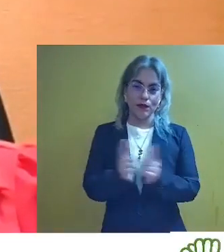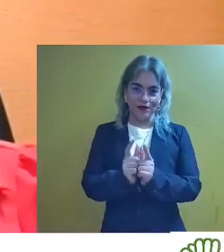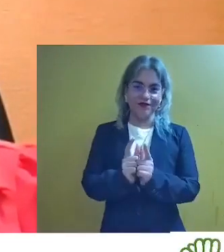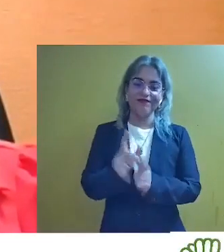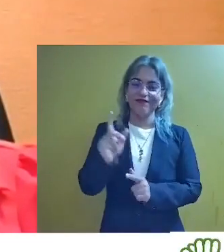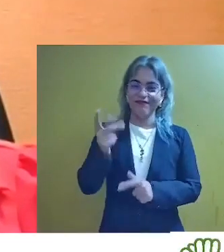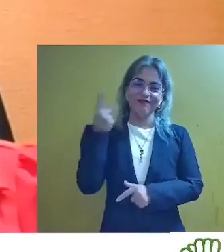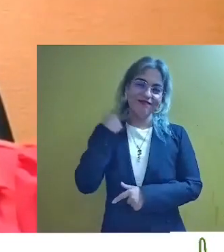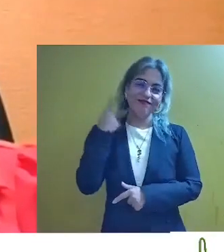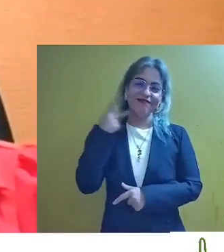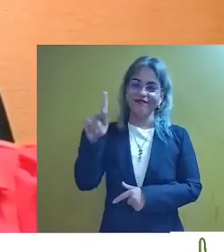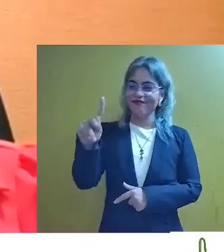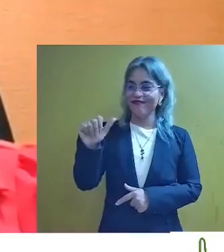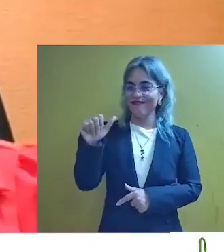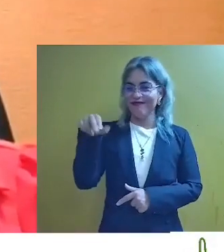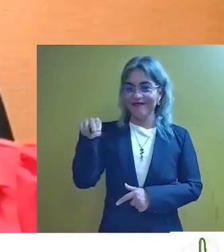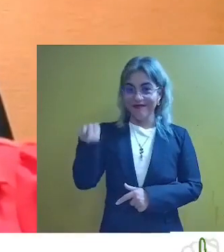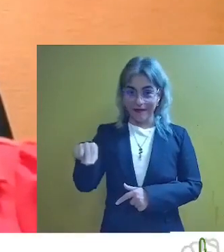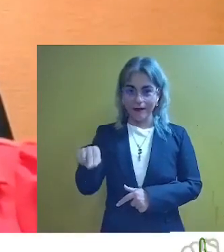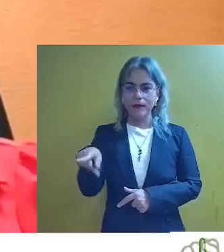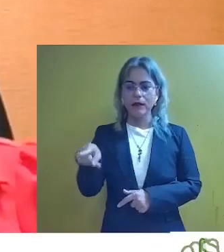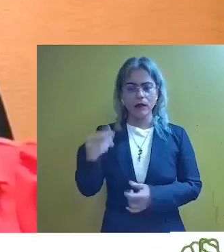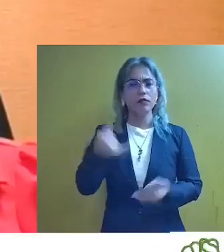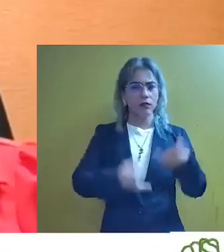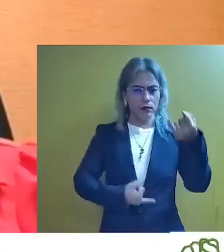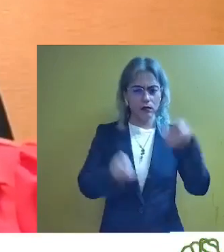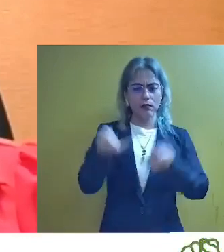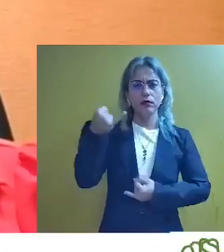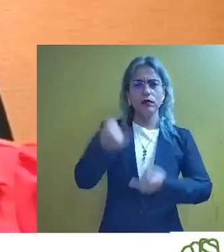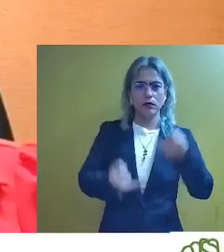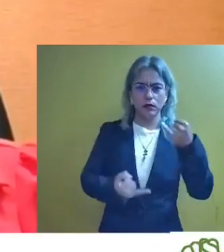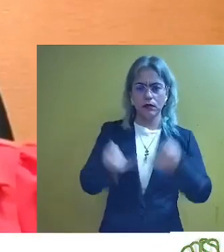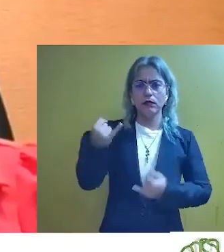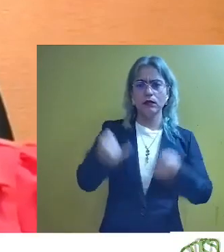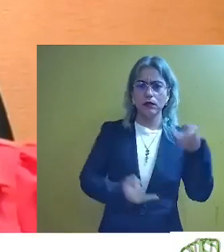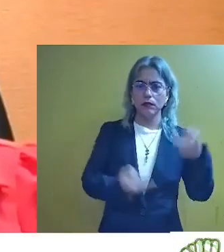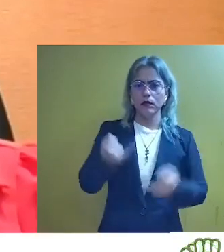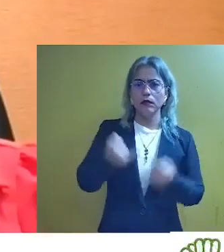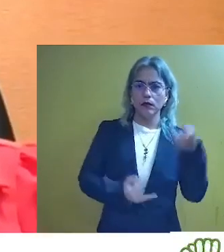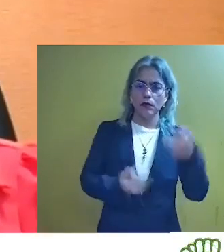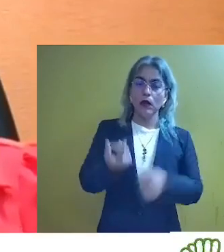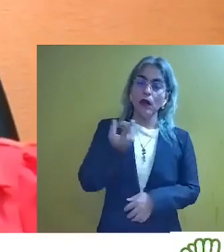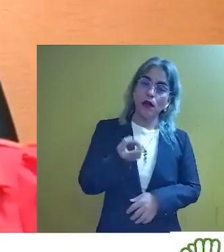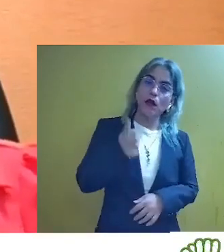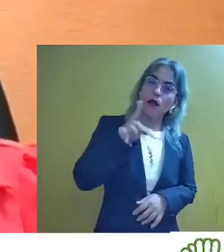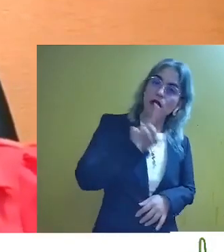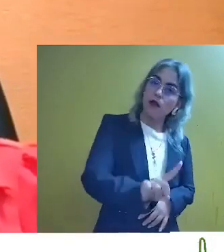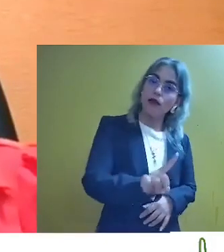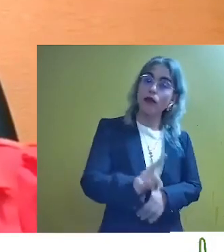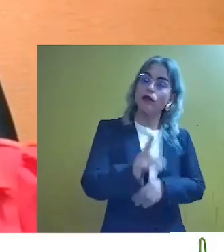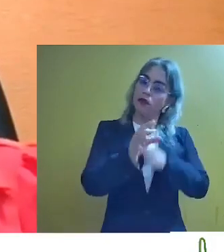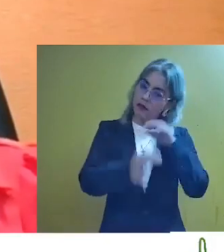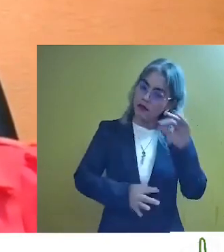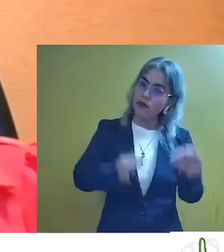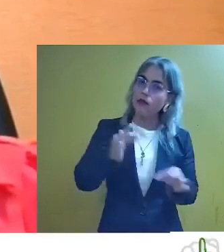cosa juzgada, está firme y lo mandatado en ello debe